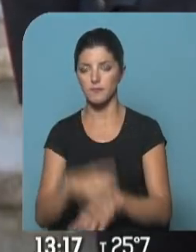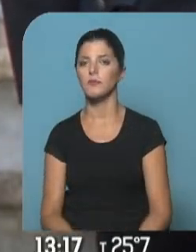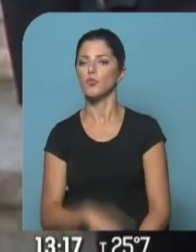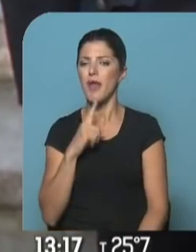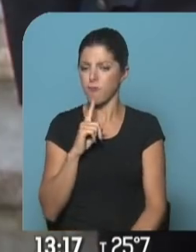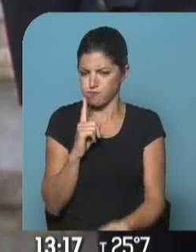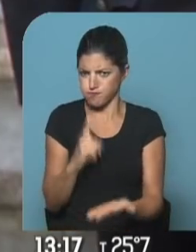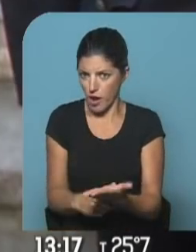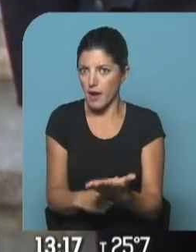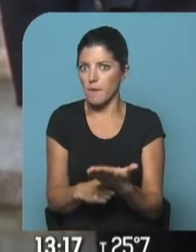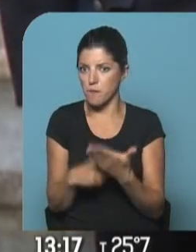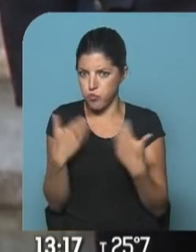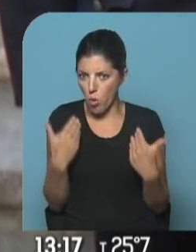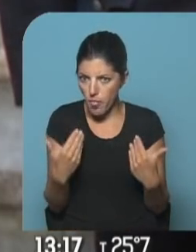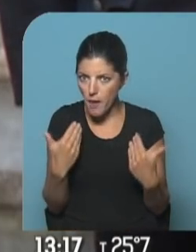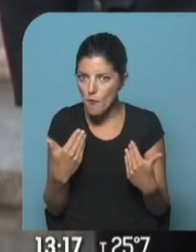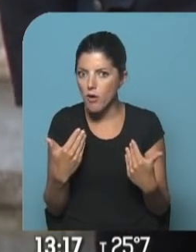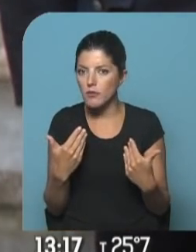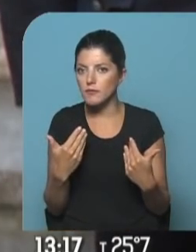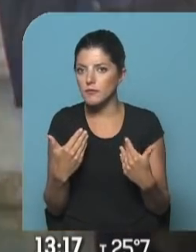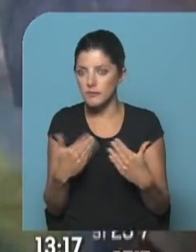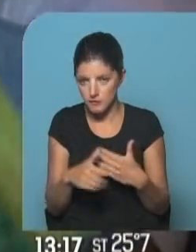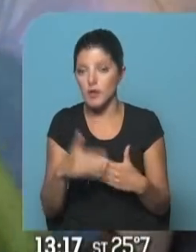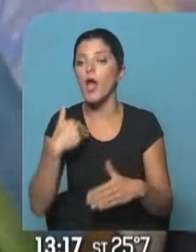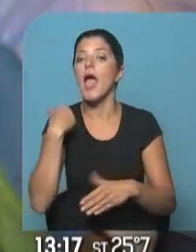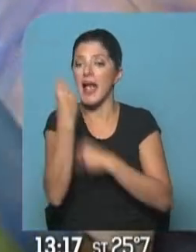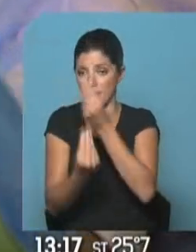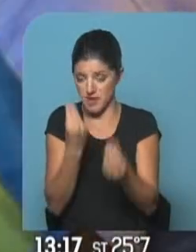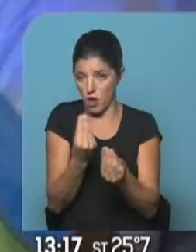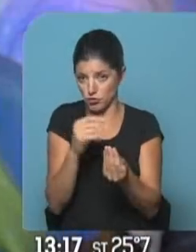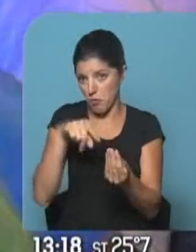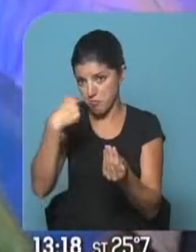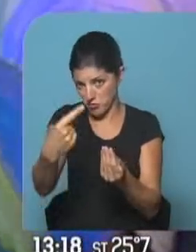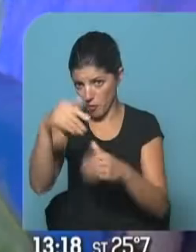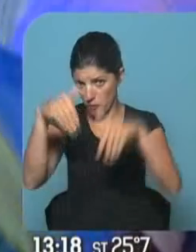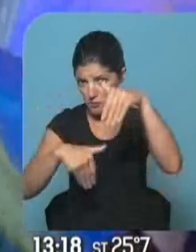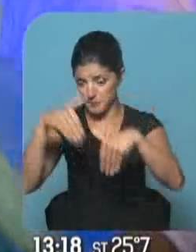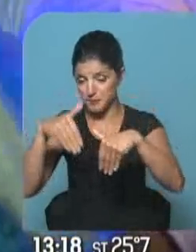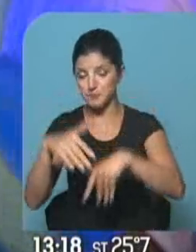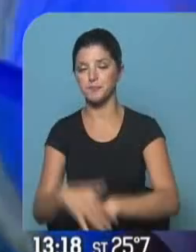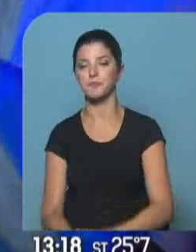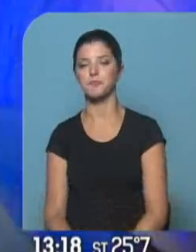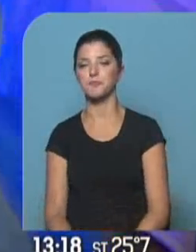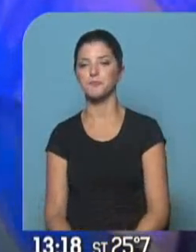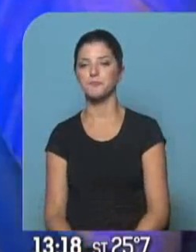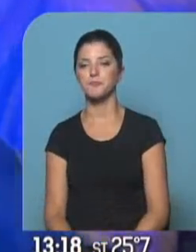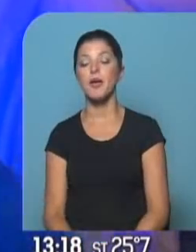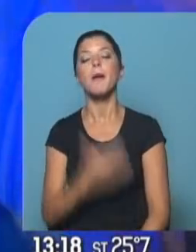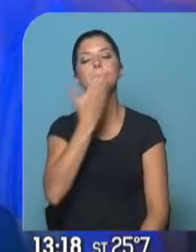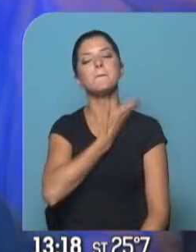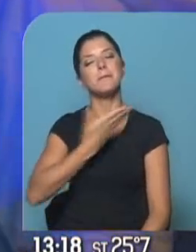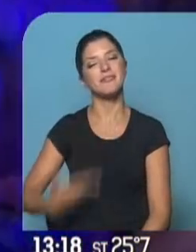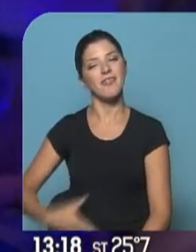que nos permite ahora obtener el voto para una nueva gestión. Finalmente, el presidente Evo